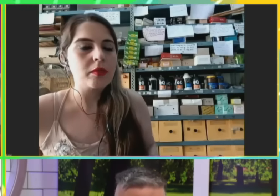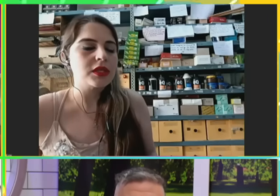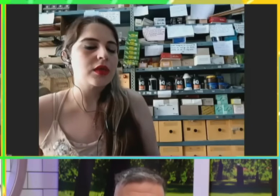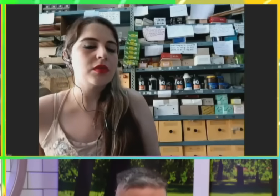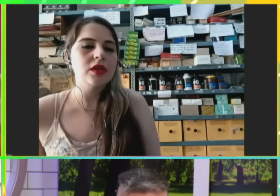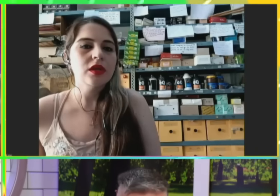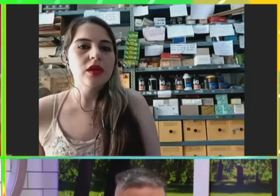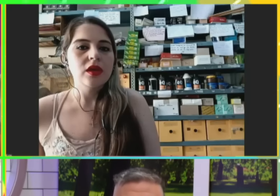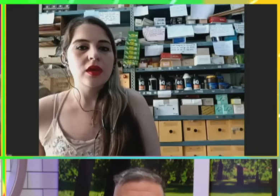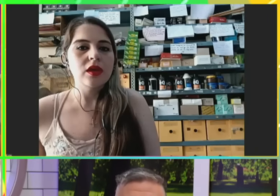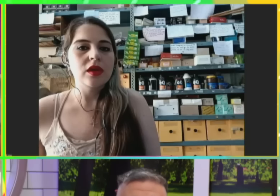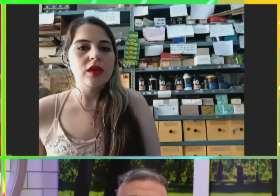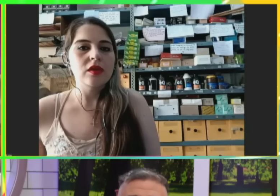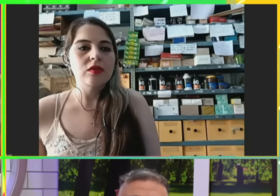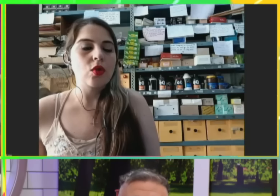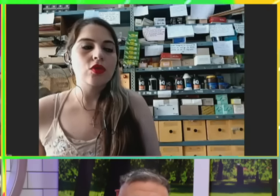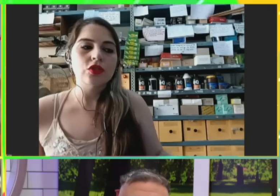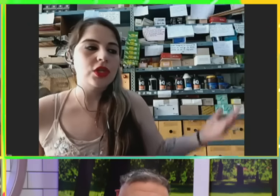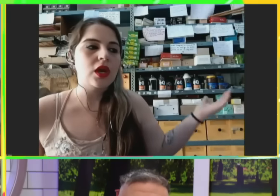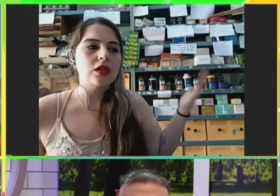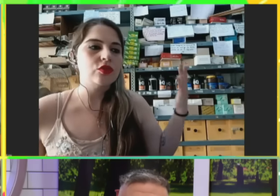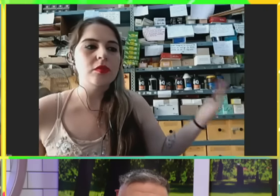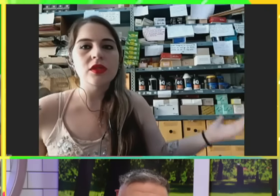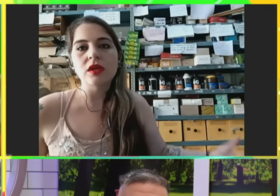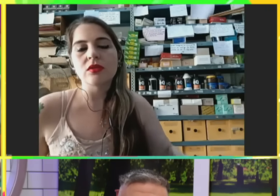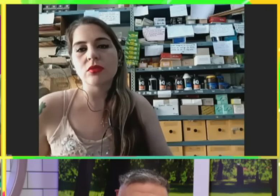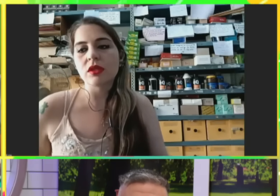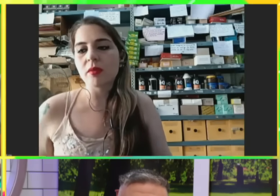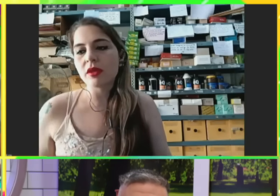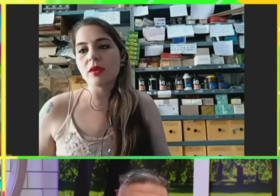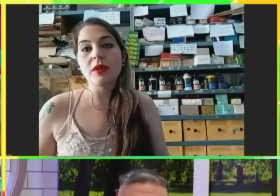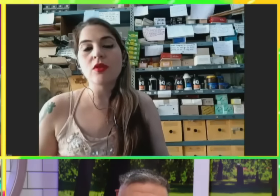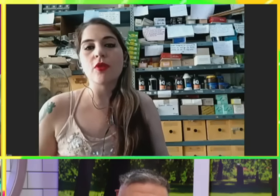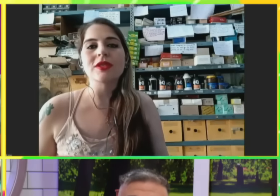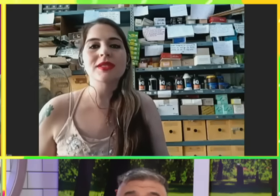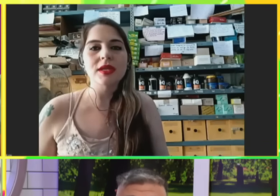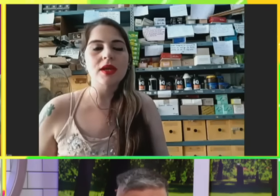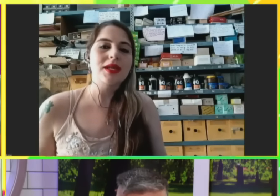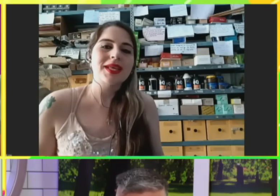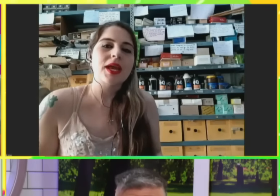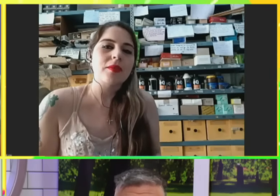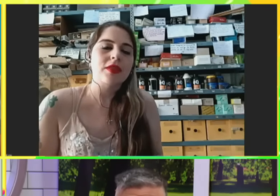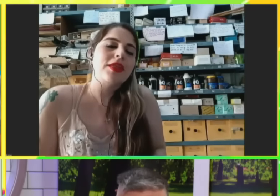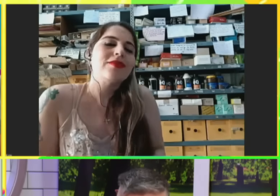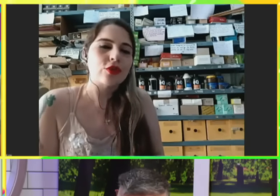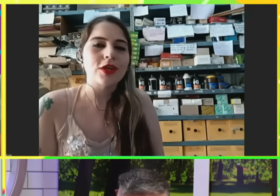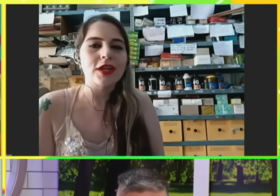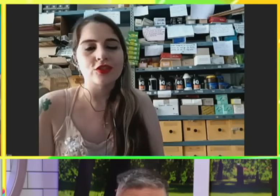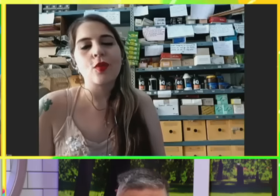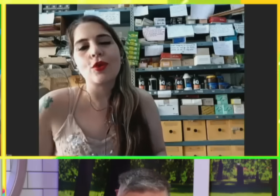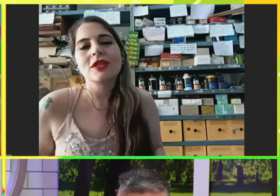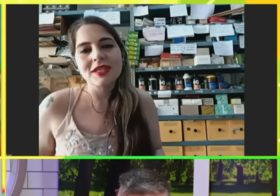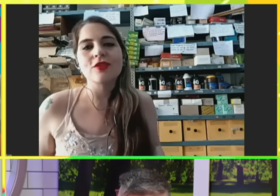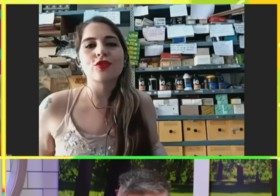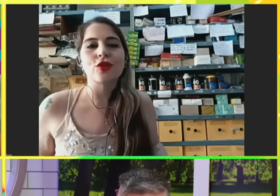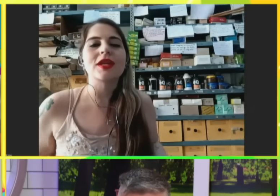papá en la misa también. Cuando llega Zulemita, automáticamente viene un policía a sacarme dentro de la iglesia,